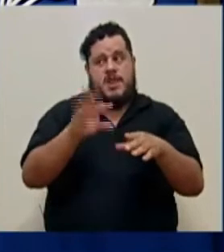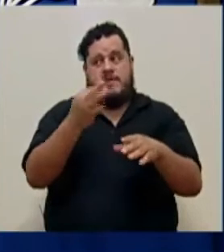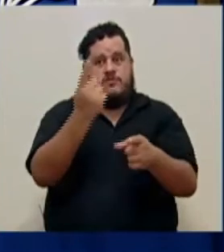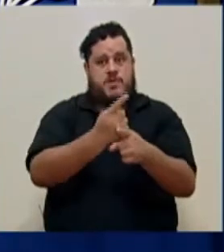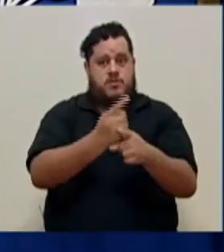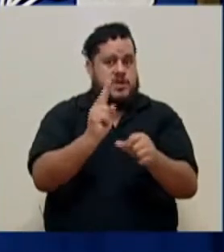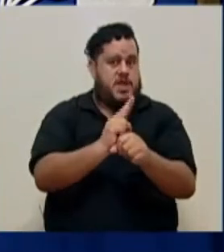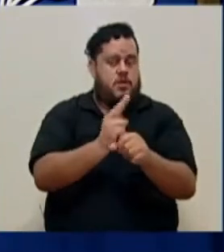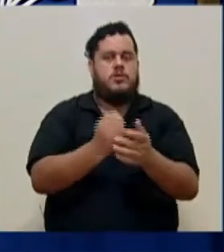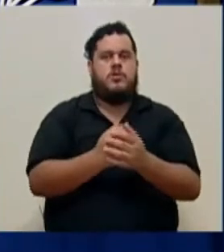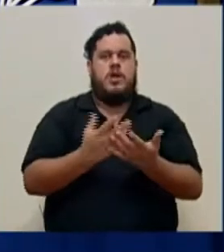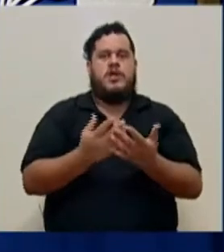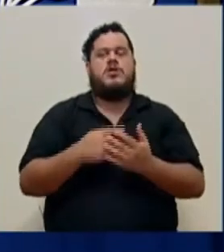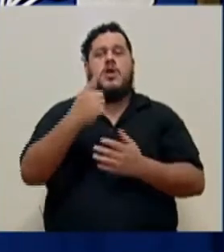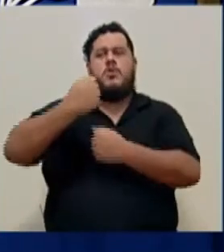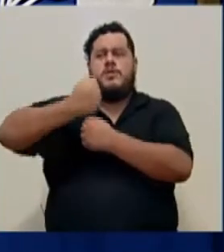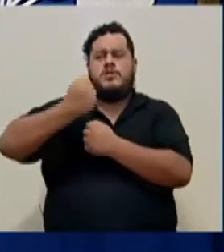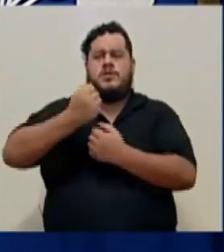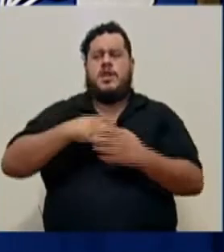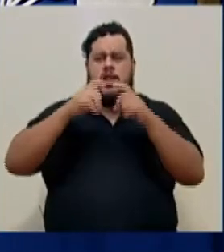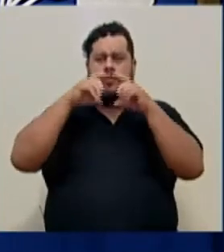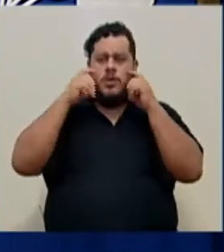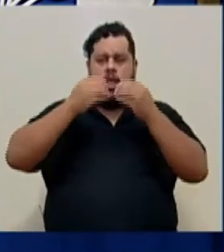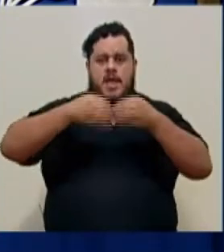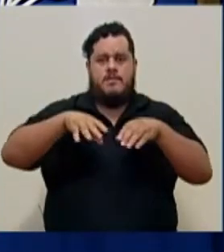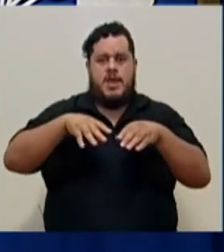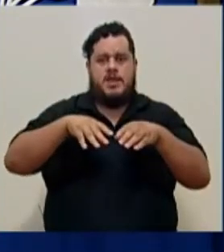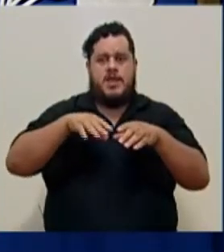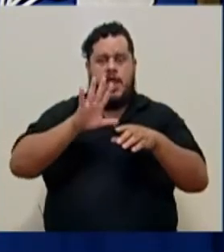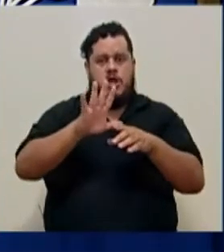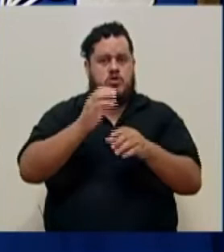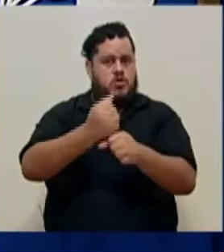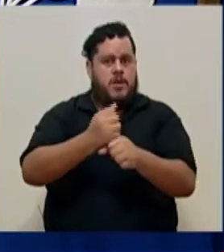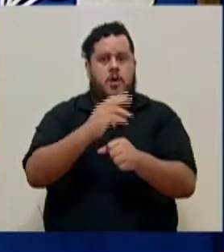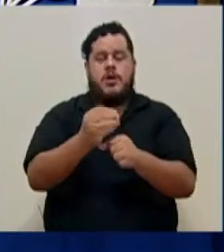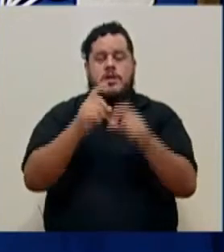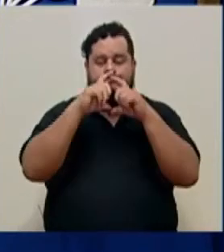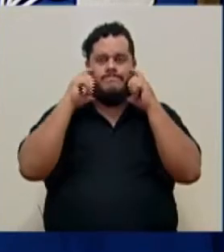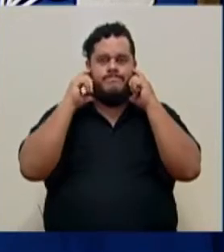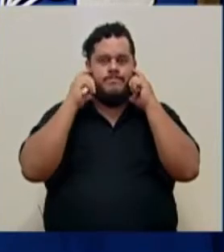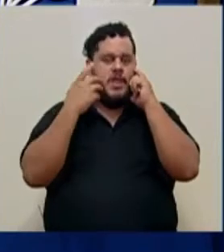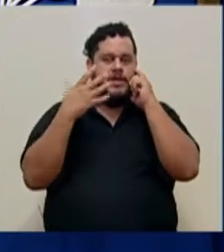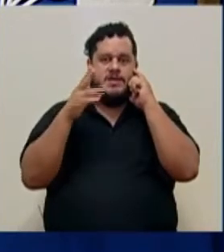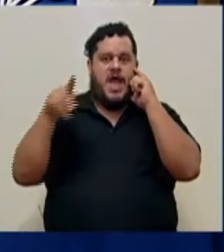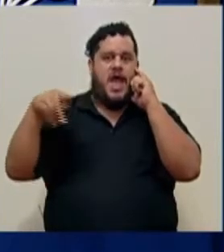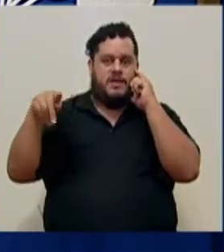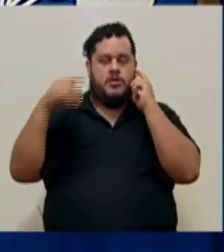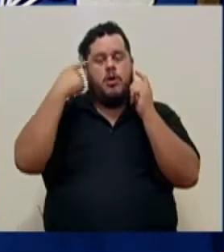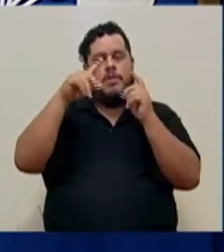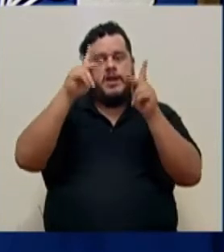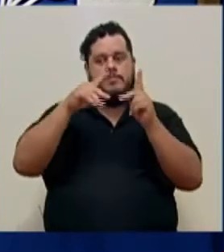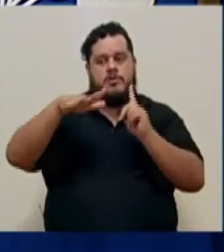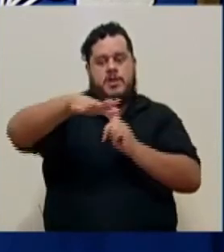¿verdad?, elevando la voz en una manifestación, el cubrebocas pierde el efecto y entonces también, aunque lo tenga puesto, ya hay riesgo para las personas que